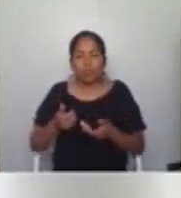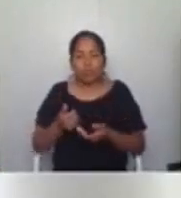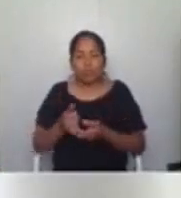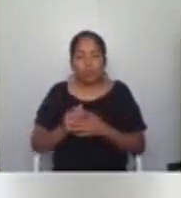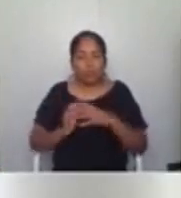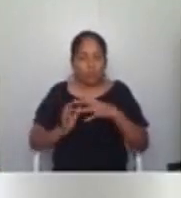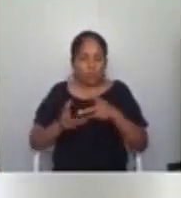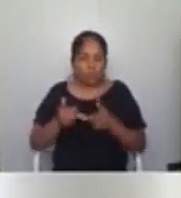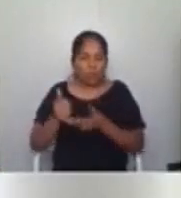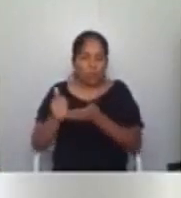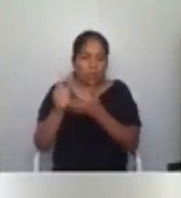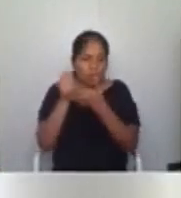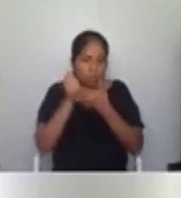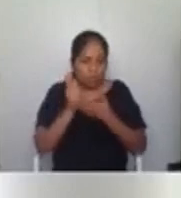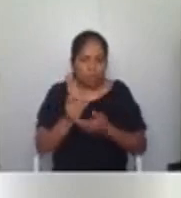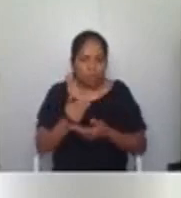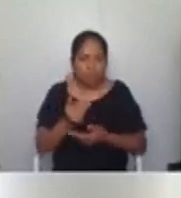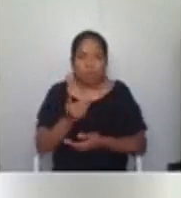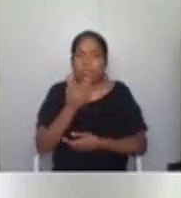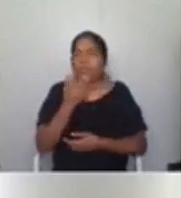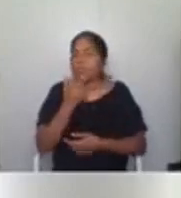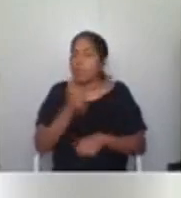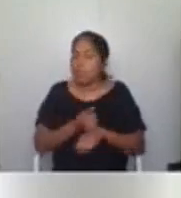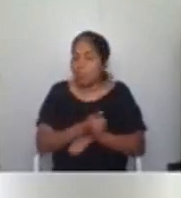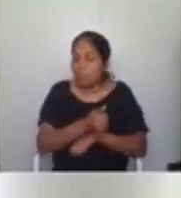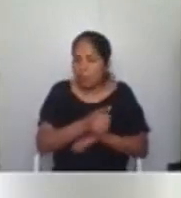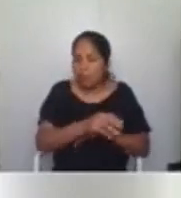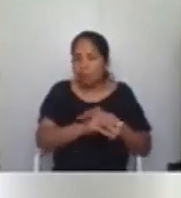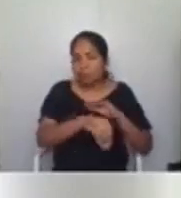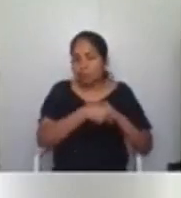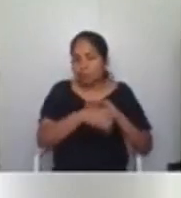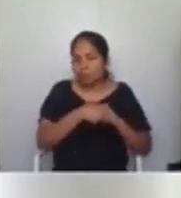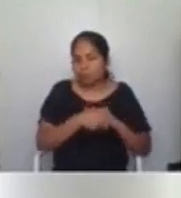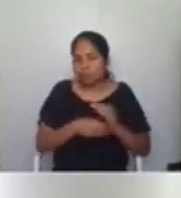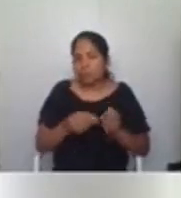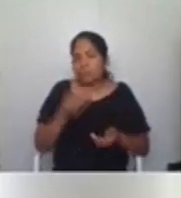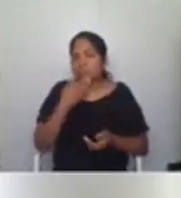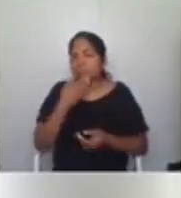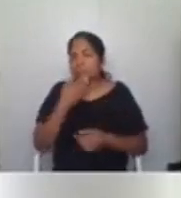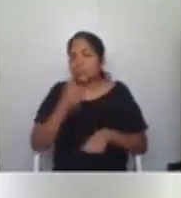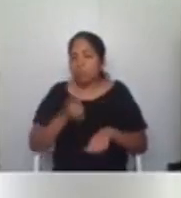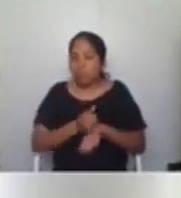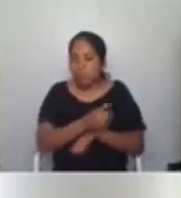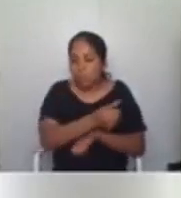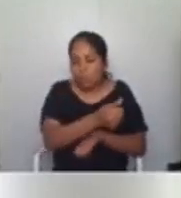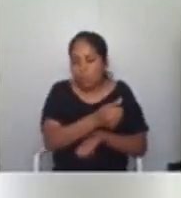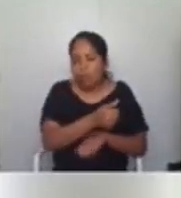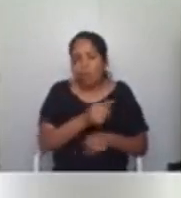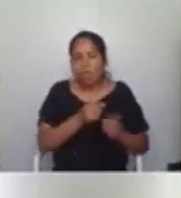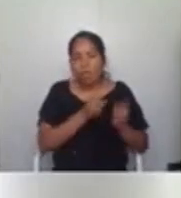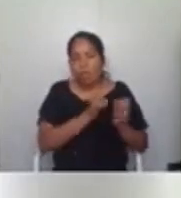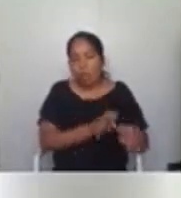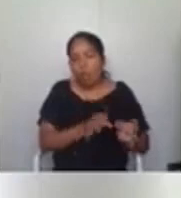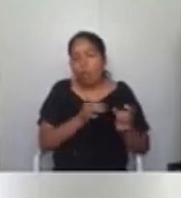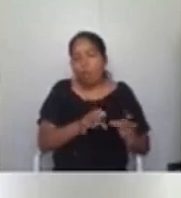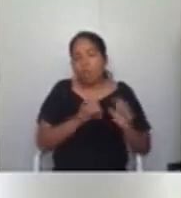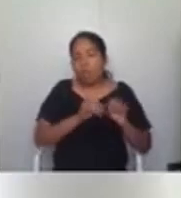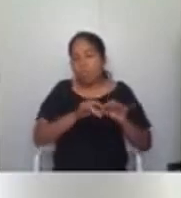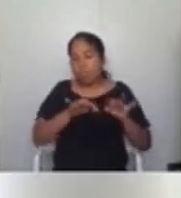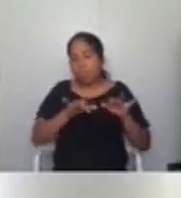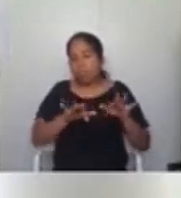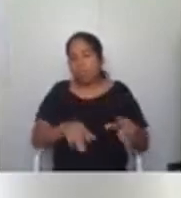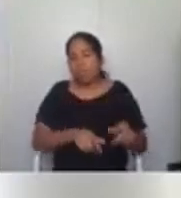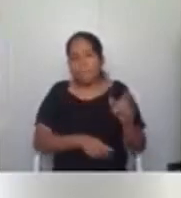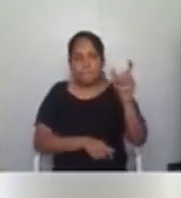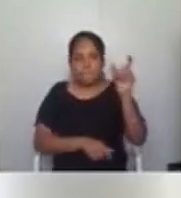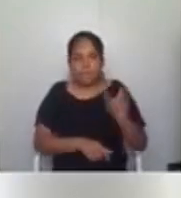Así estamos. ¿Por culpa de quién? De la corrupción. ¿Por culpa de quién? De estos mensajes de odio. ¿Por culpa de quién? De gente que ha